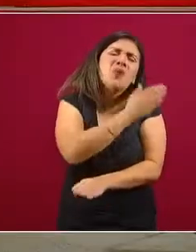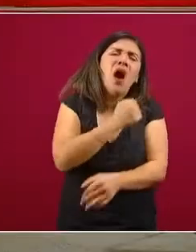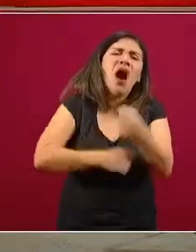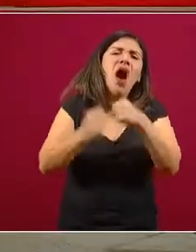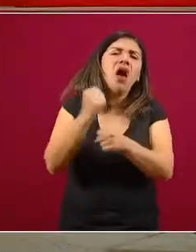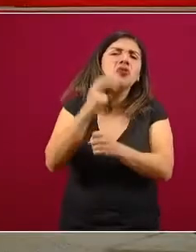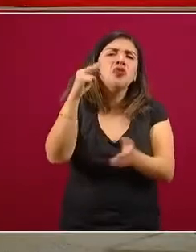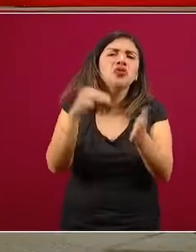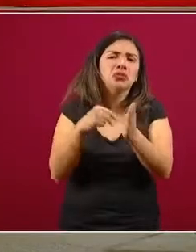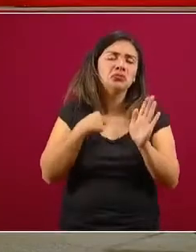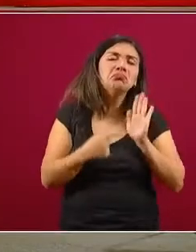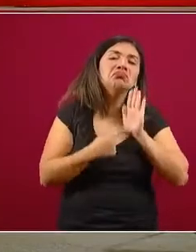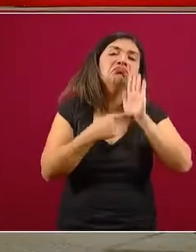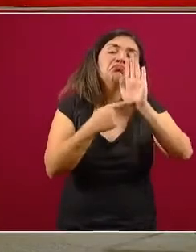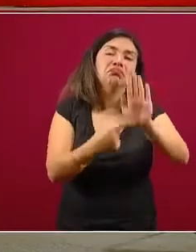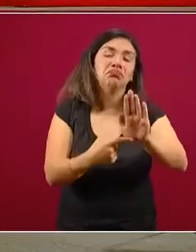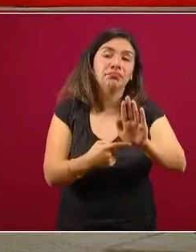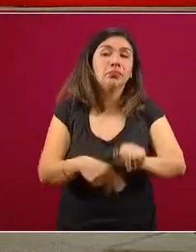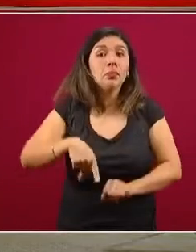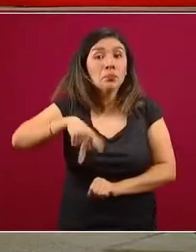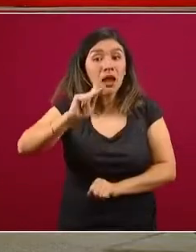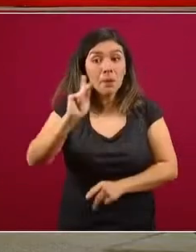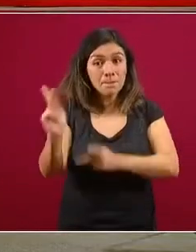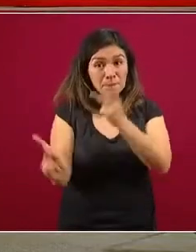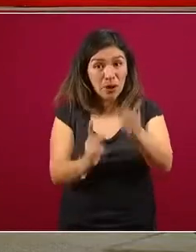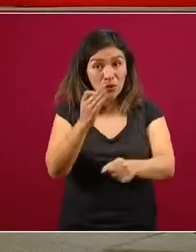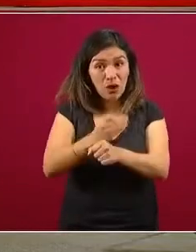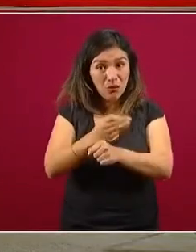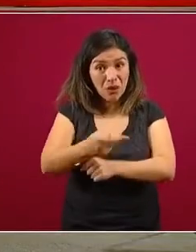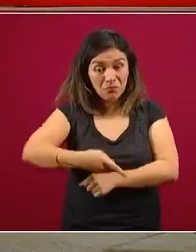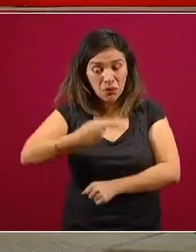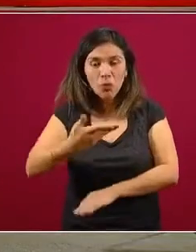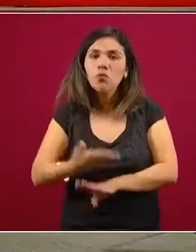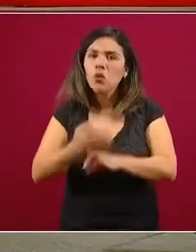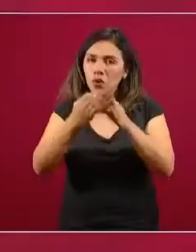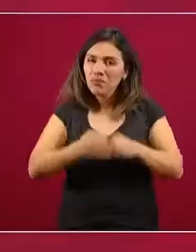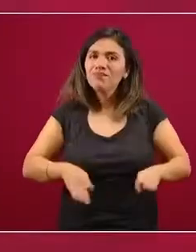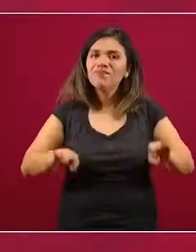2000. Pero la pregunta nos parece muy relevante porque